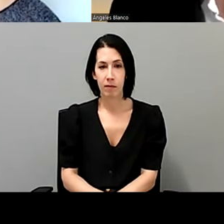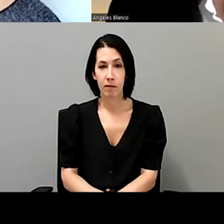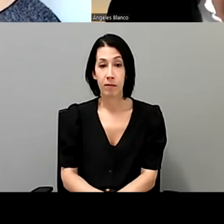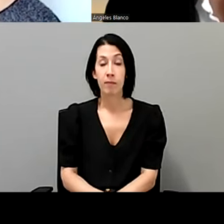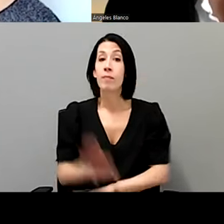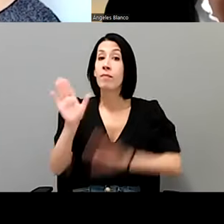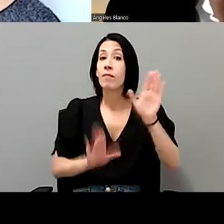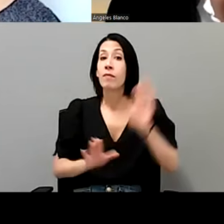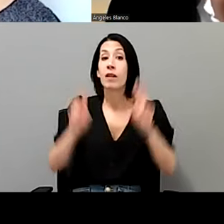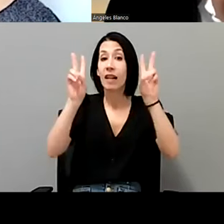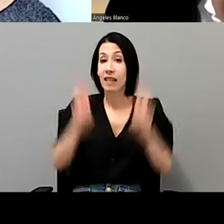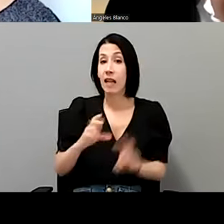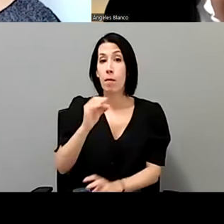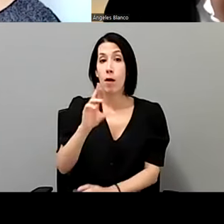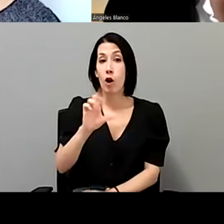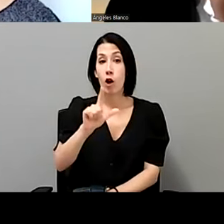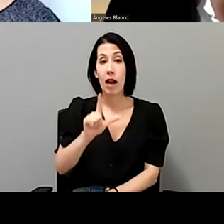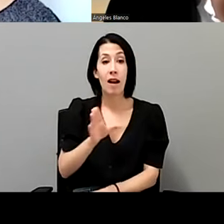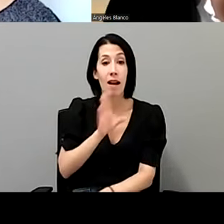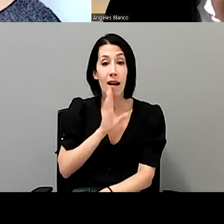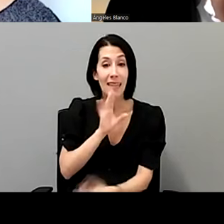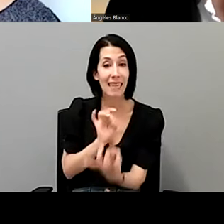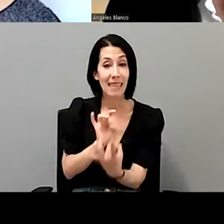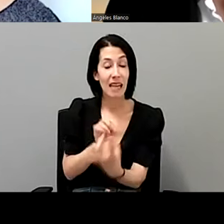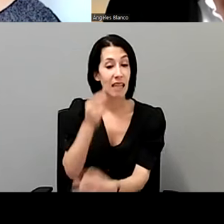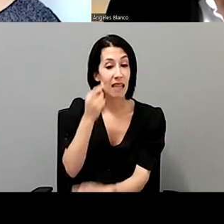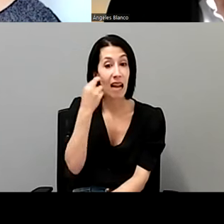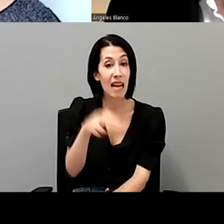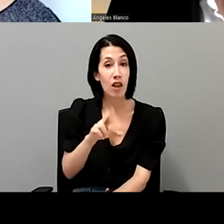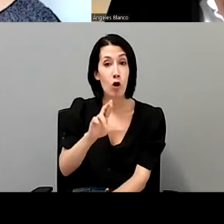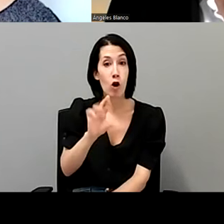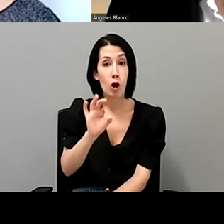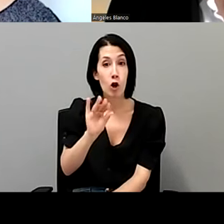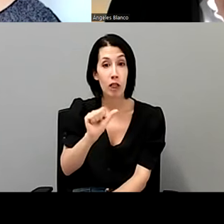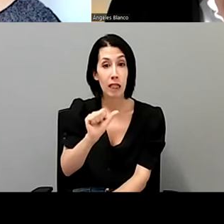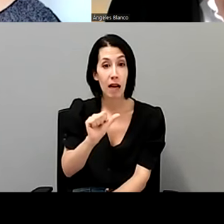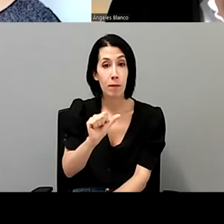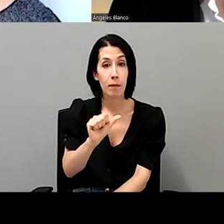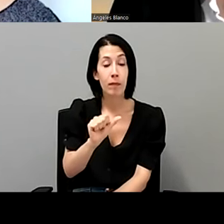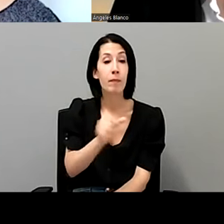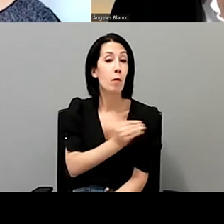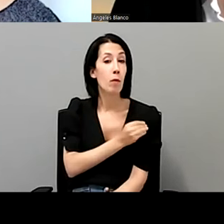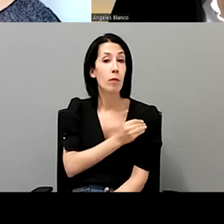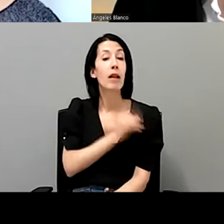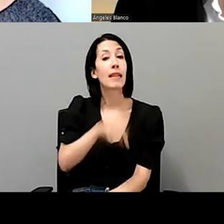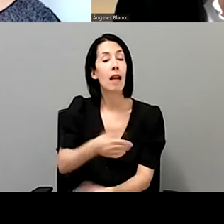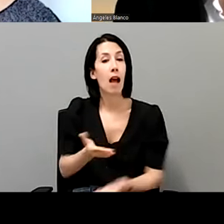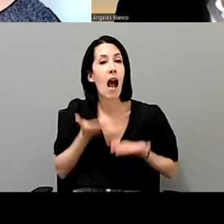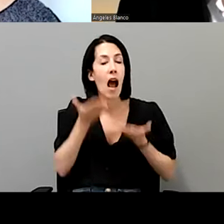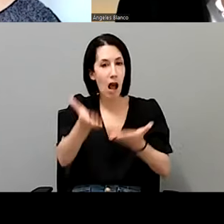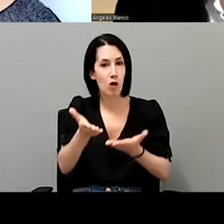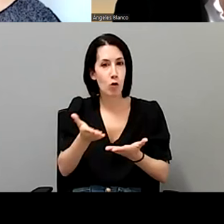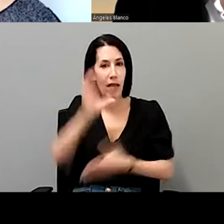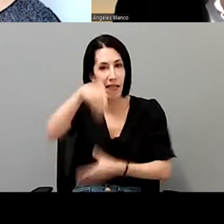Mientras el tema de Coral, acabo de leer a Rosa en el chat. Vale. La ayuda a domicilio también se va a hacer